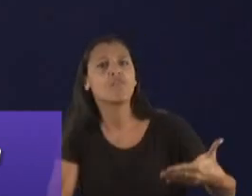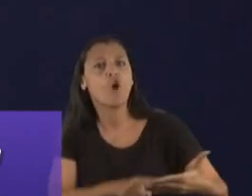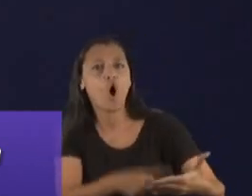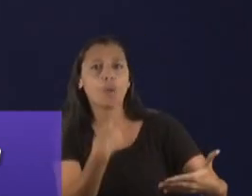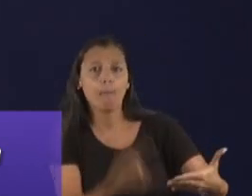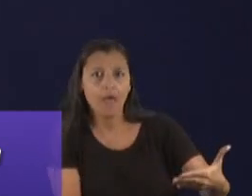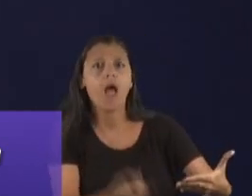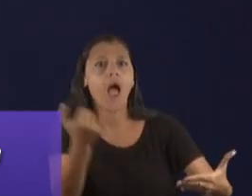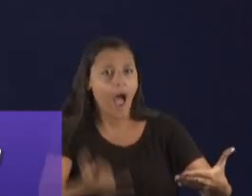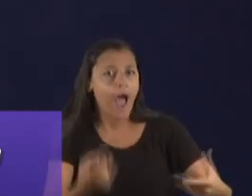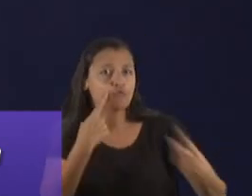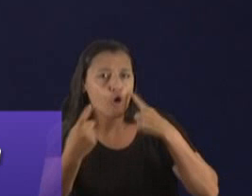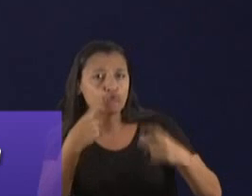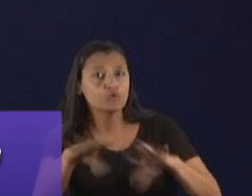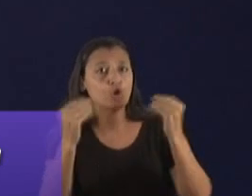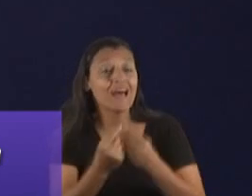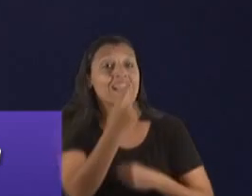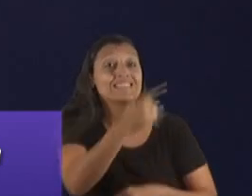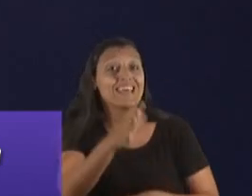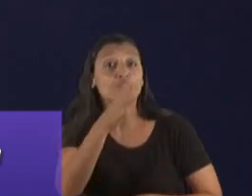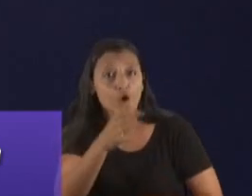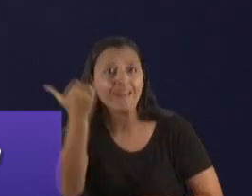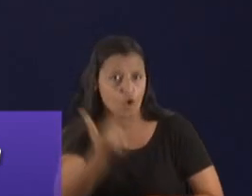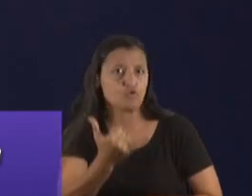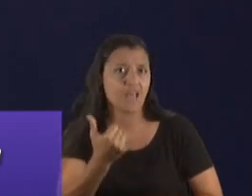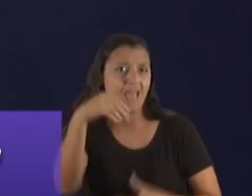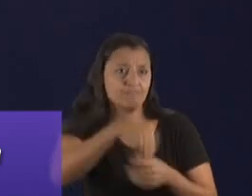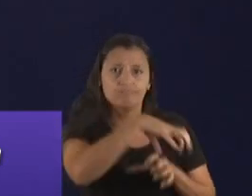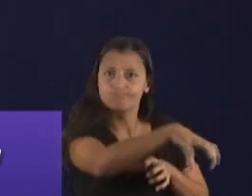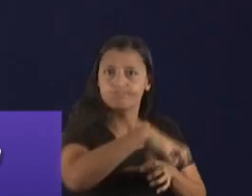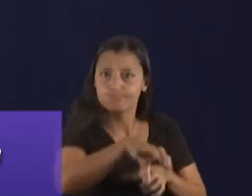con una auditoría en 114 reparticiones del Estado.